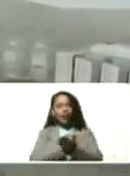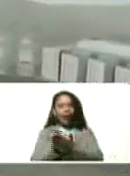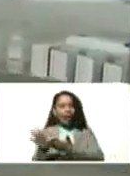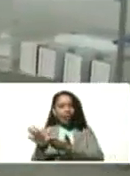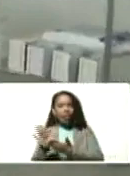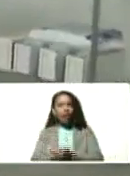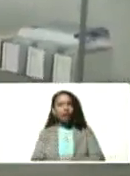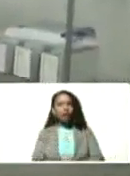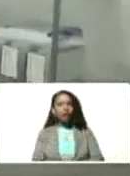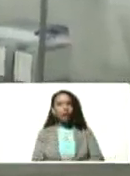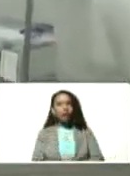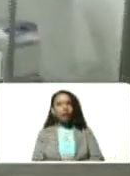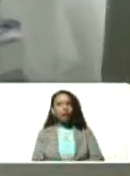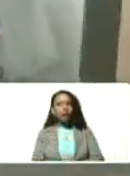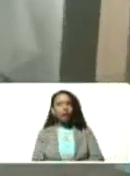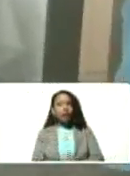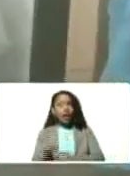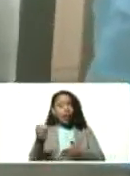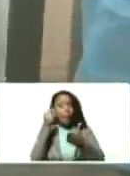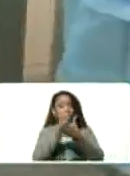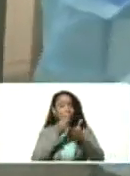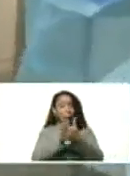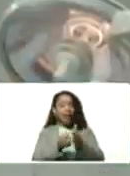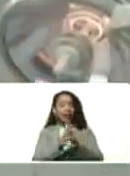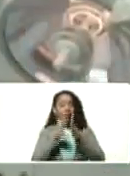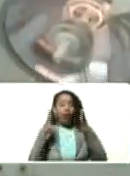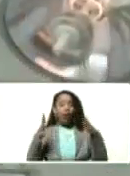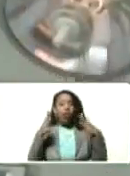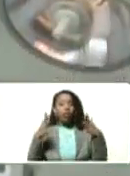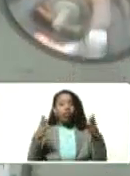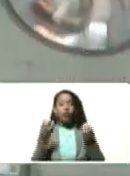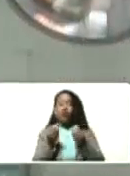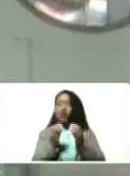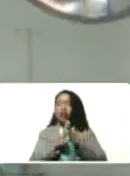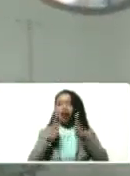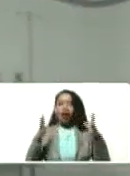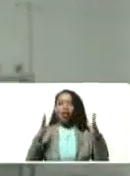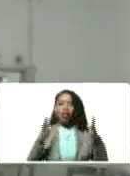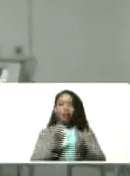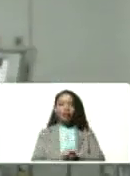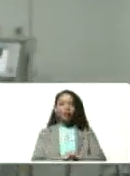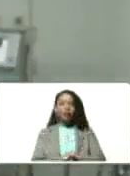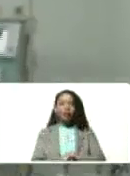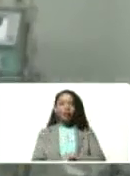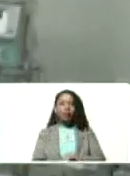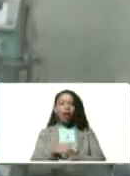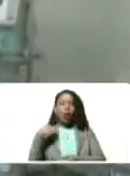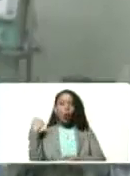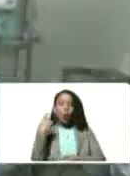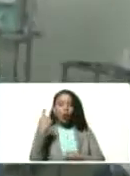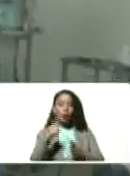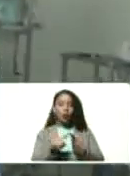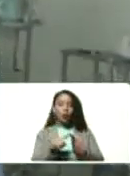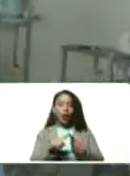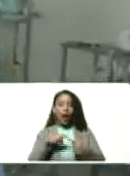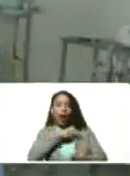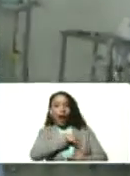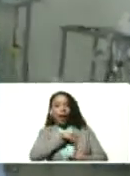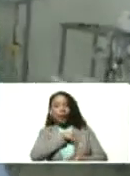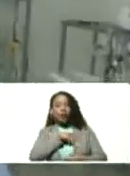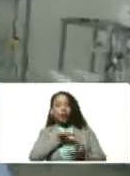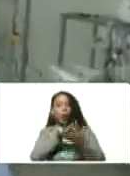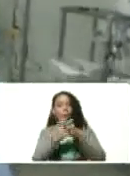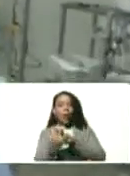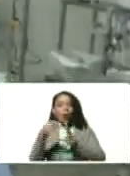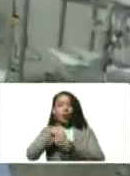gratuita. Bueno, y es una batalla enorme, enorme, gigantesca. En los ambulatorios, la misión Barrio